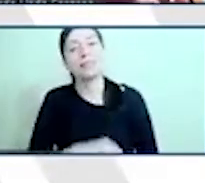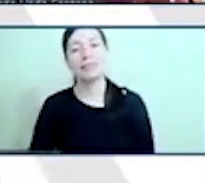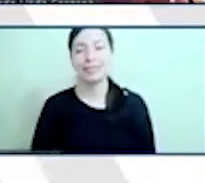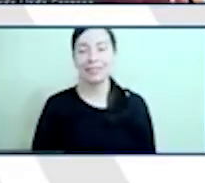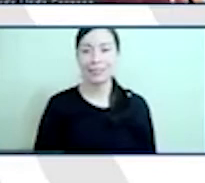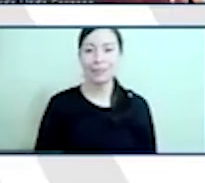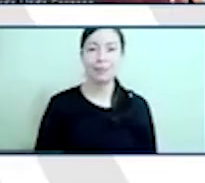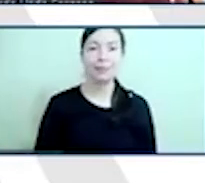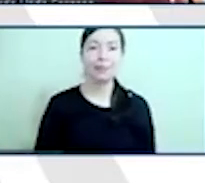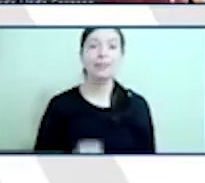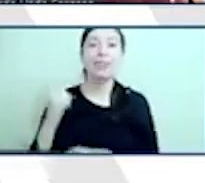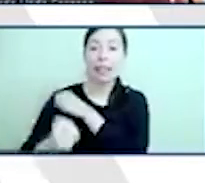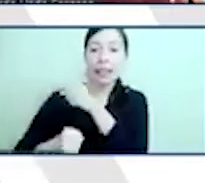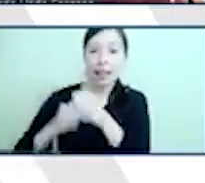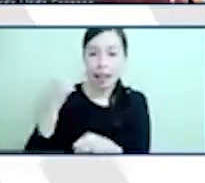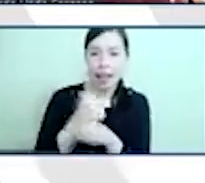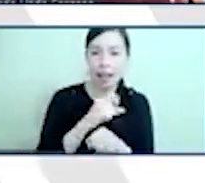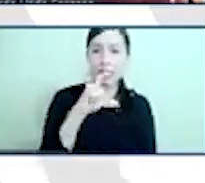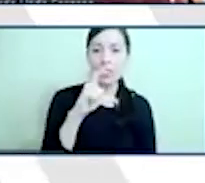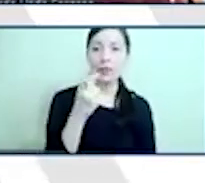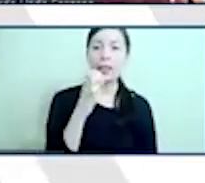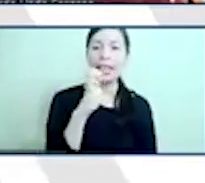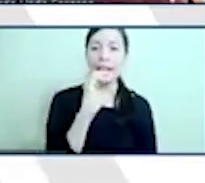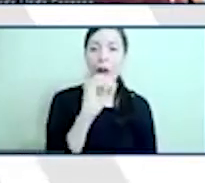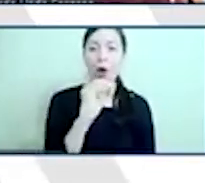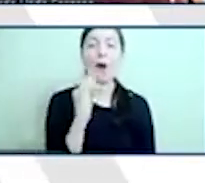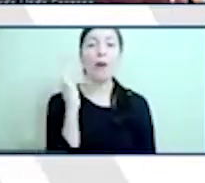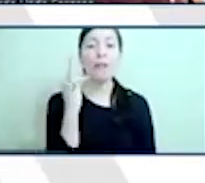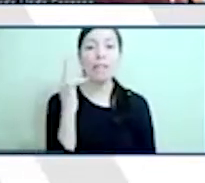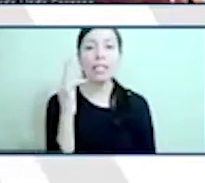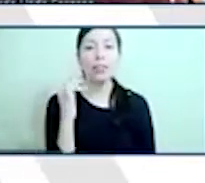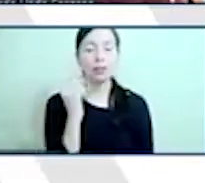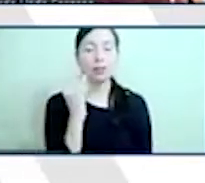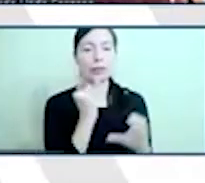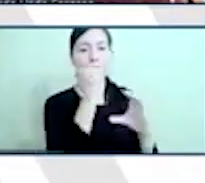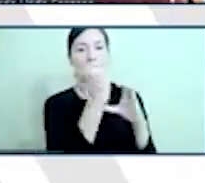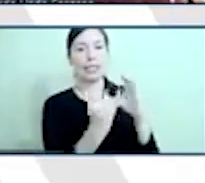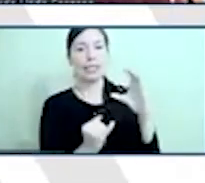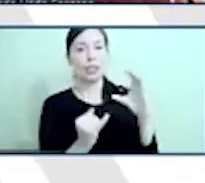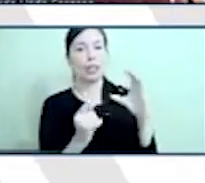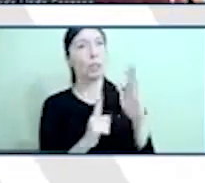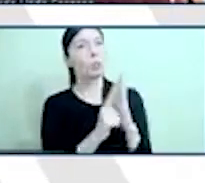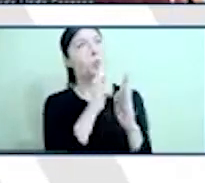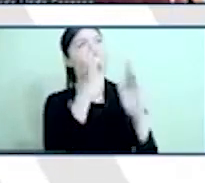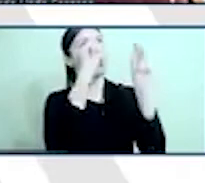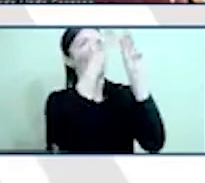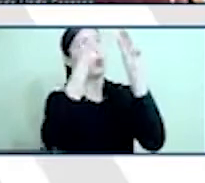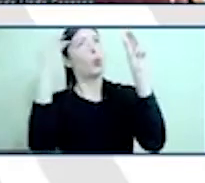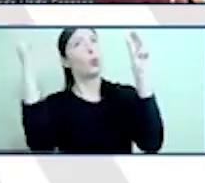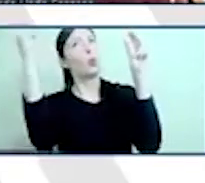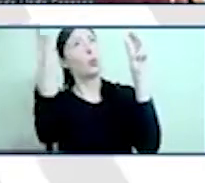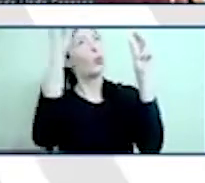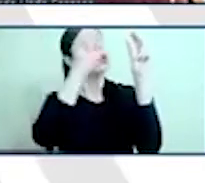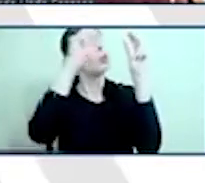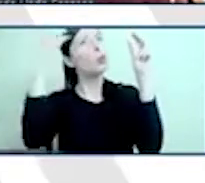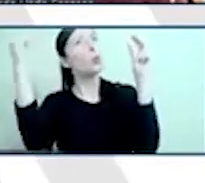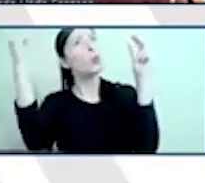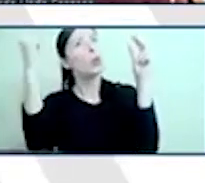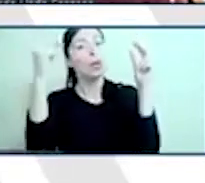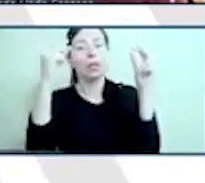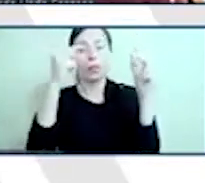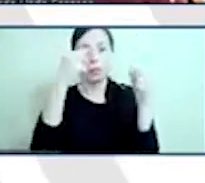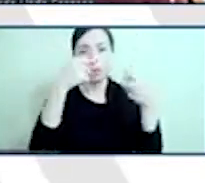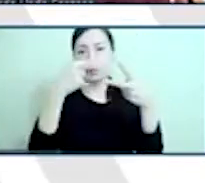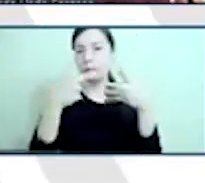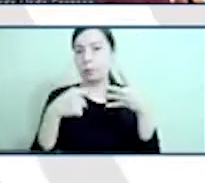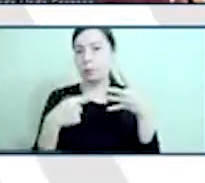Durante el año geofísico internacional hubo varios satélites que fueron puestos en órbita. Aquí ustedes pueden ver en las